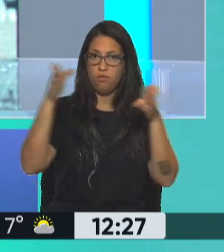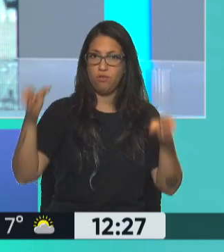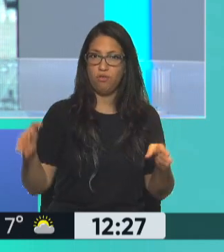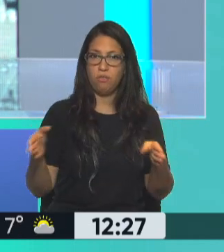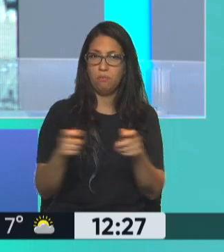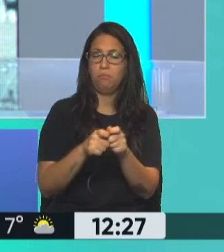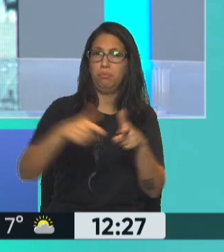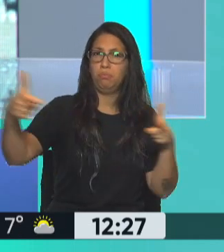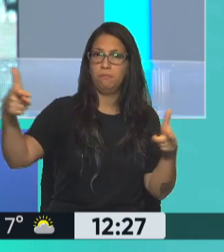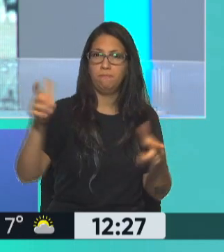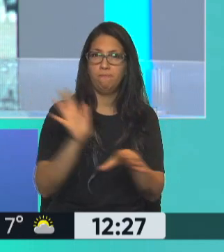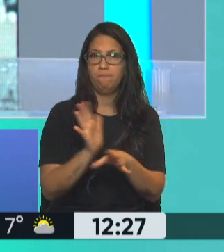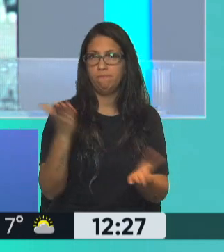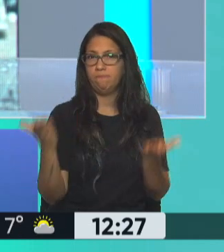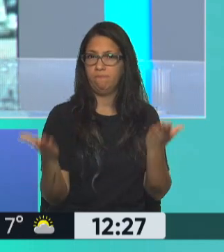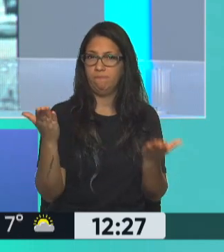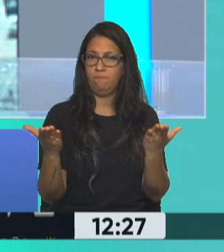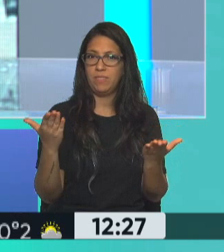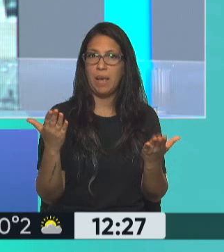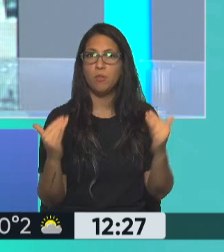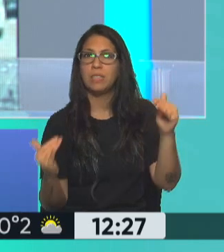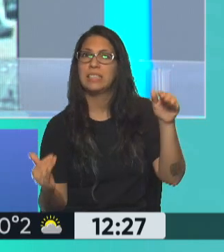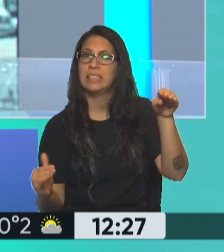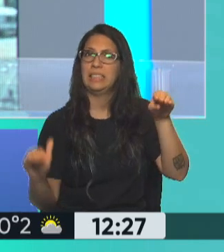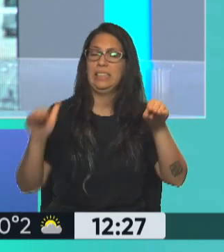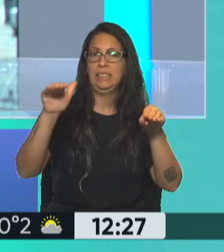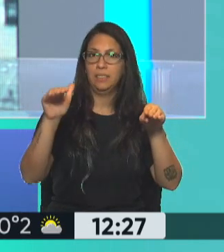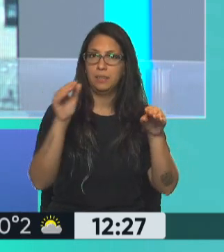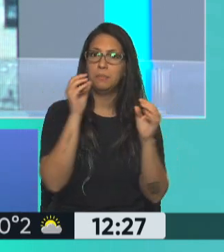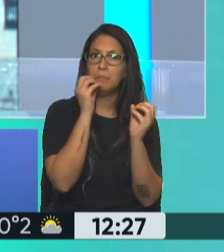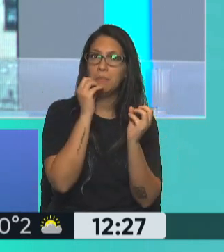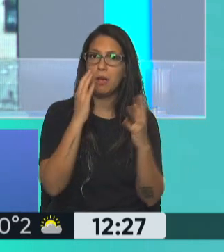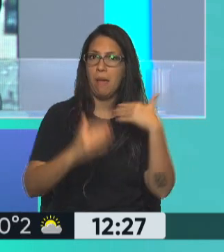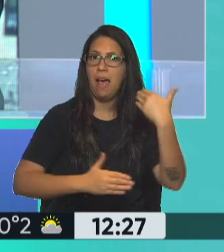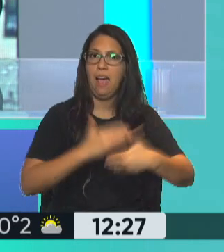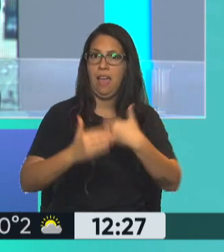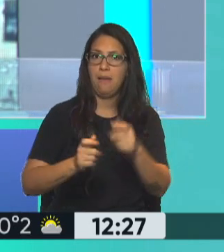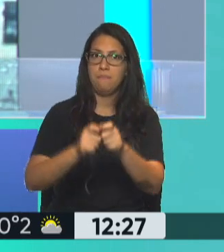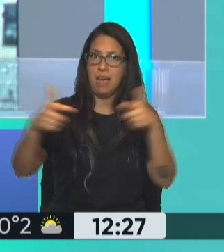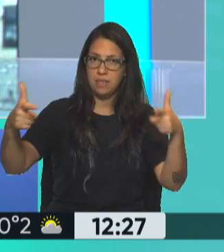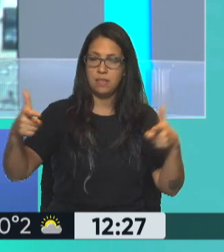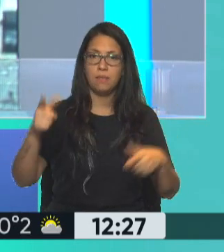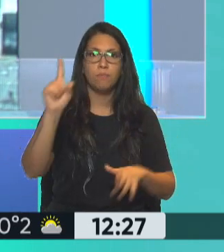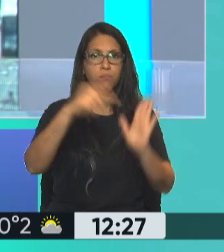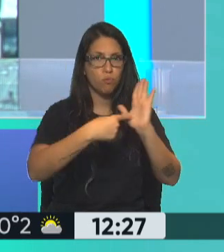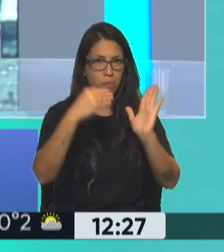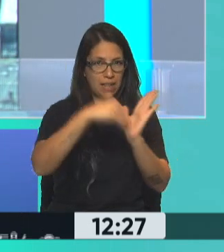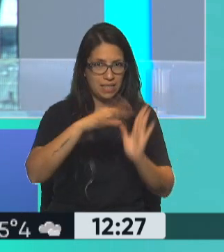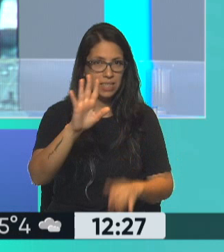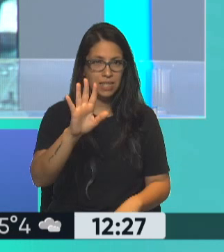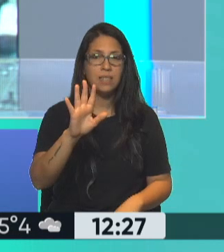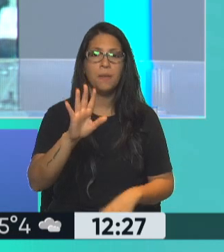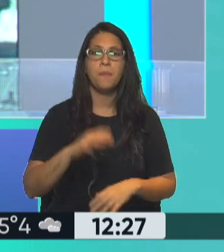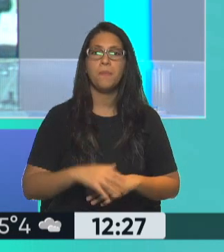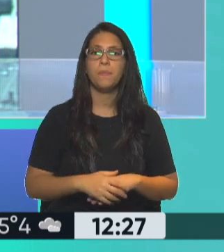muy poco. Es decir, recién estamos recuperando ese nivel. Sí, claro, por supuesto. Y empezar a trabajar. Y fíjate vos una cosa más, digamos, más allá